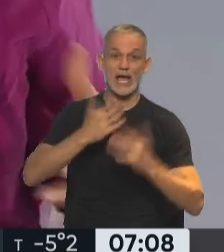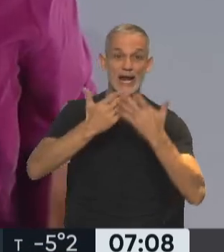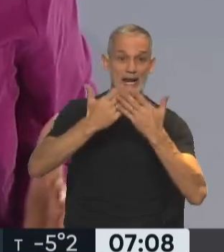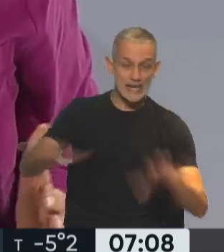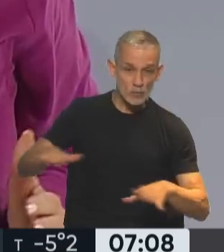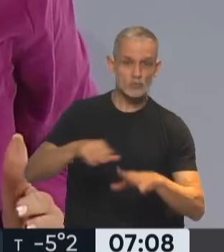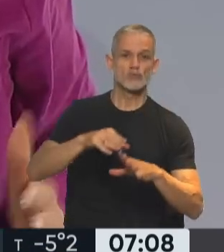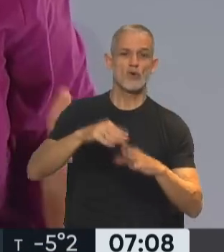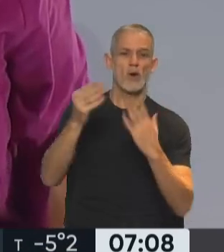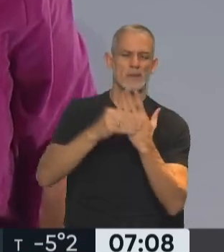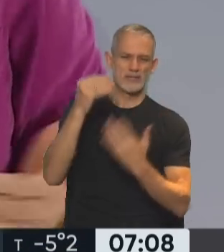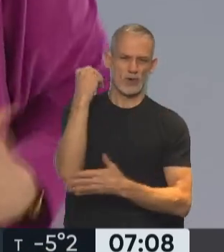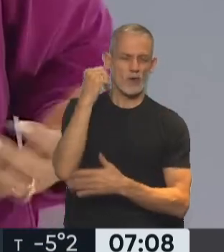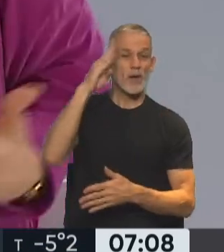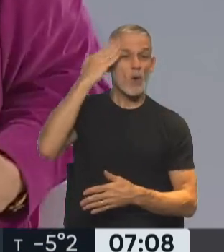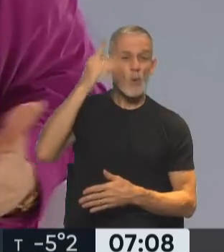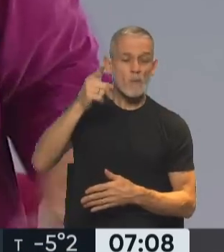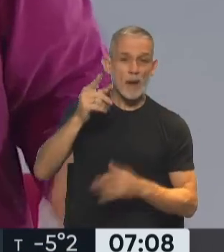renuncia de Martín Guzmán justo en el momento